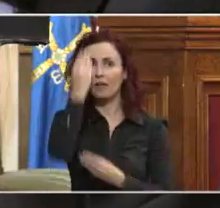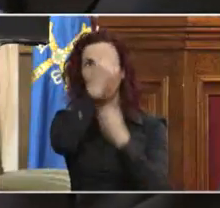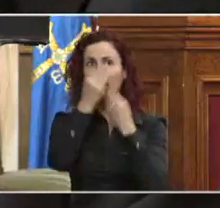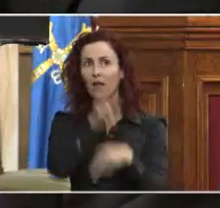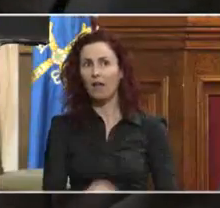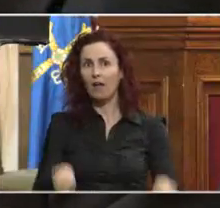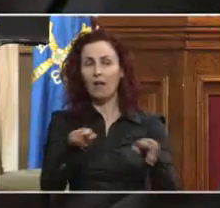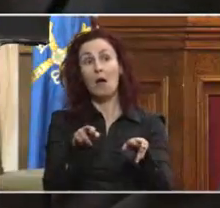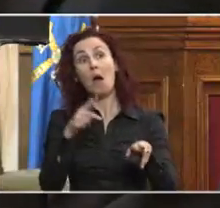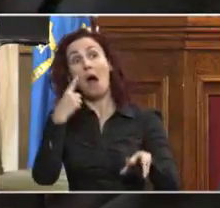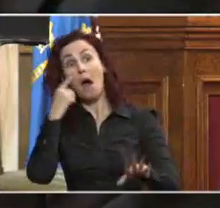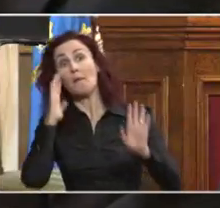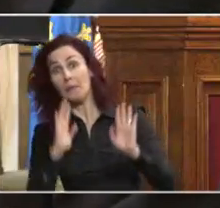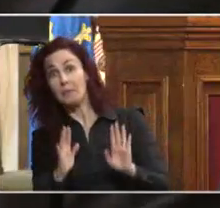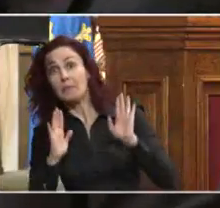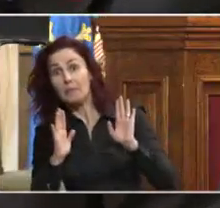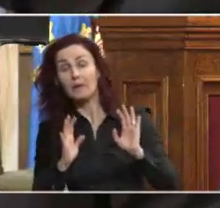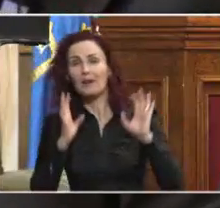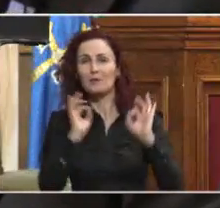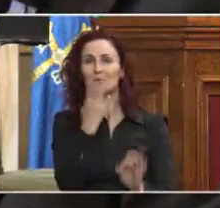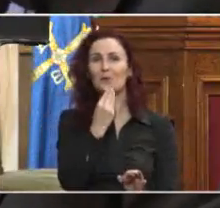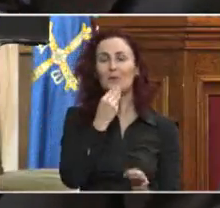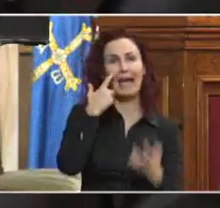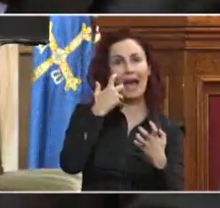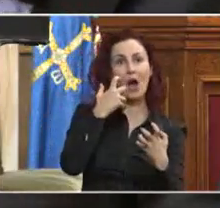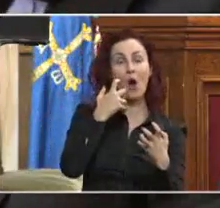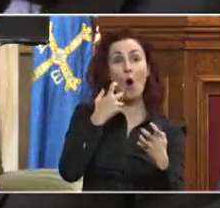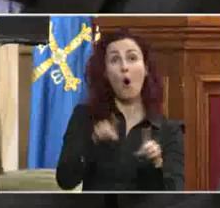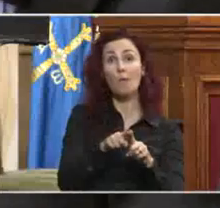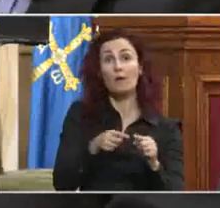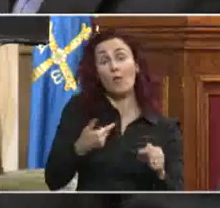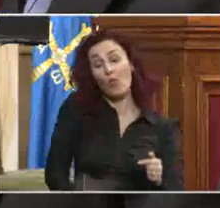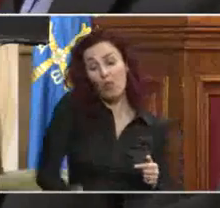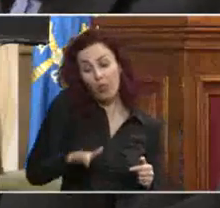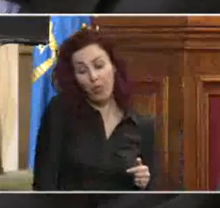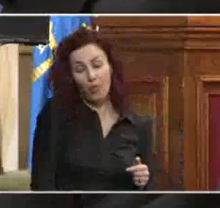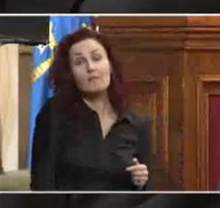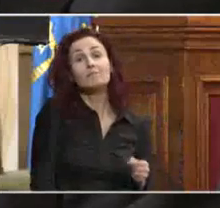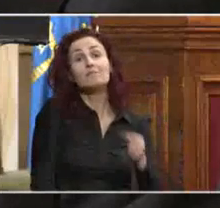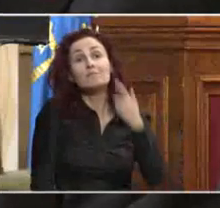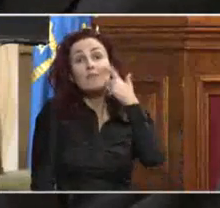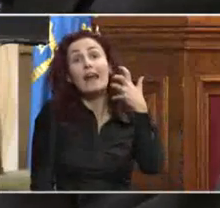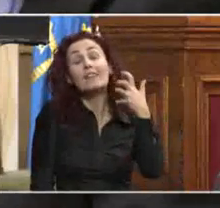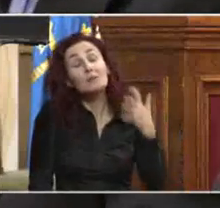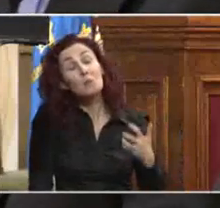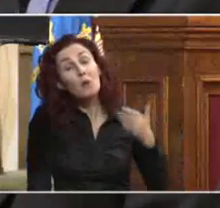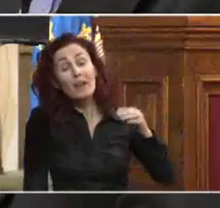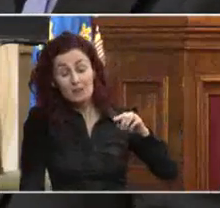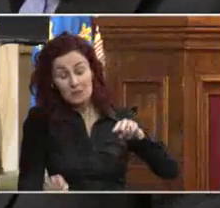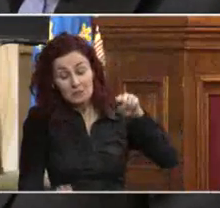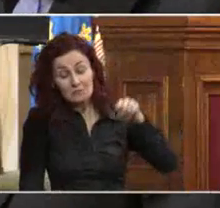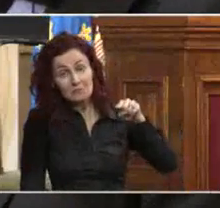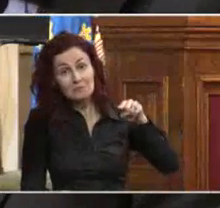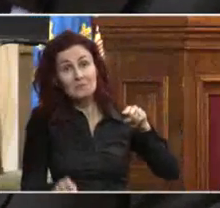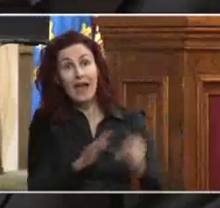la distinción entre bellas artes y plebeyas artes. Efectivamente, ¿no? Esto es un ámbito